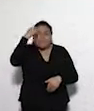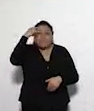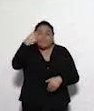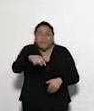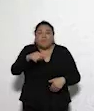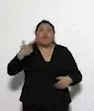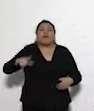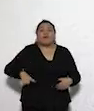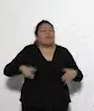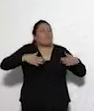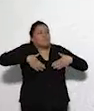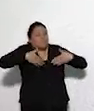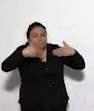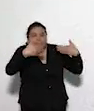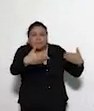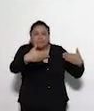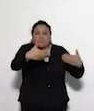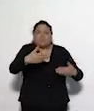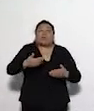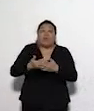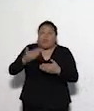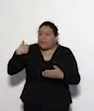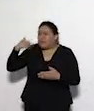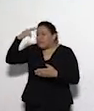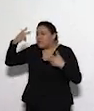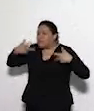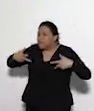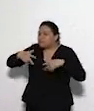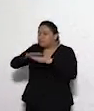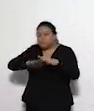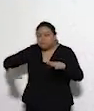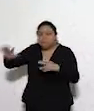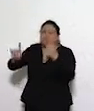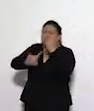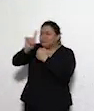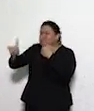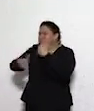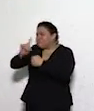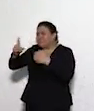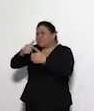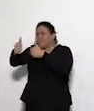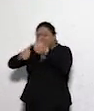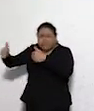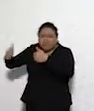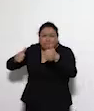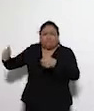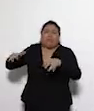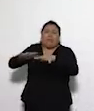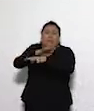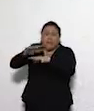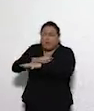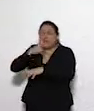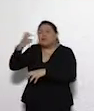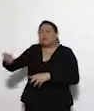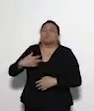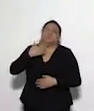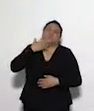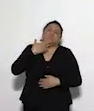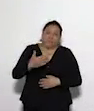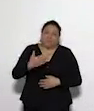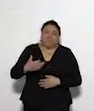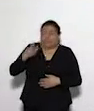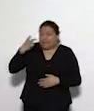las autoridades y restituir el tejido social que ha resultado dañado a consecuencia de la inseguridad. Son